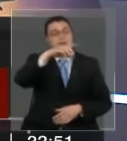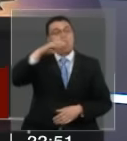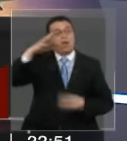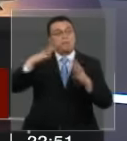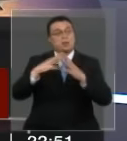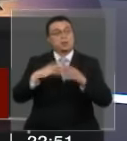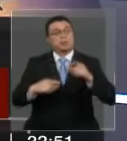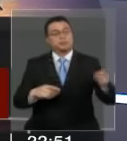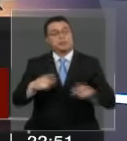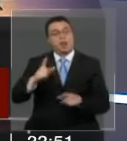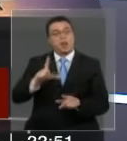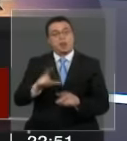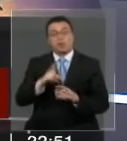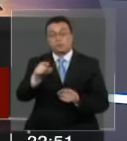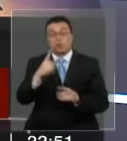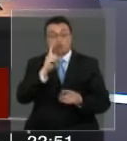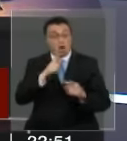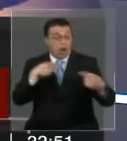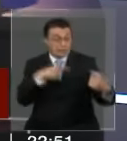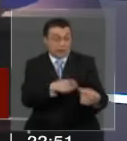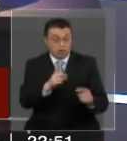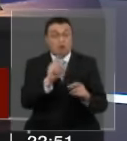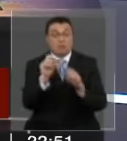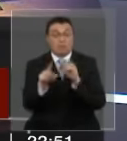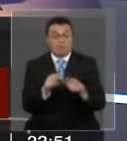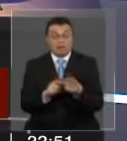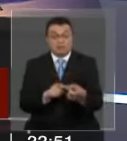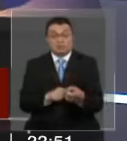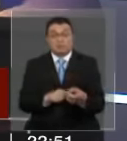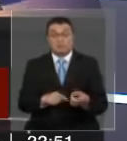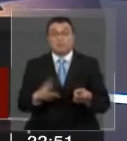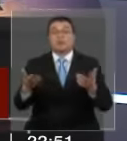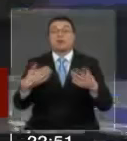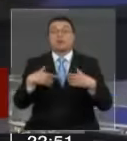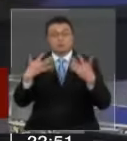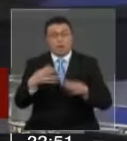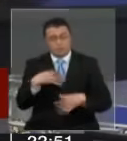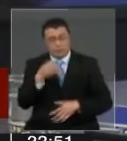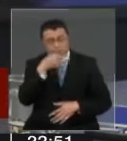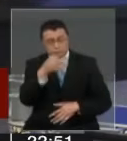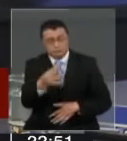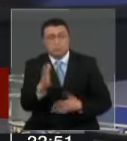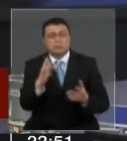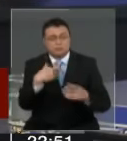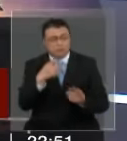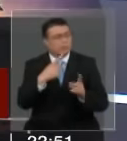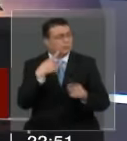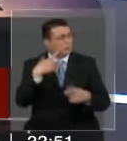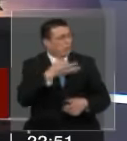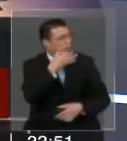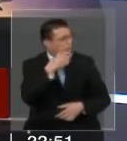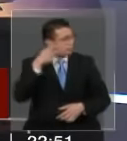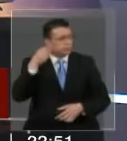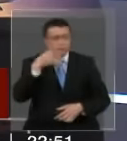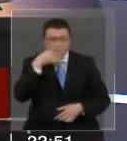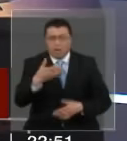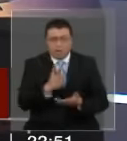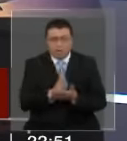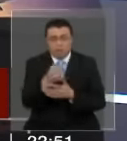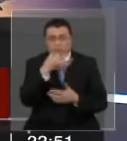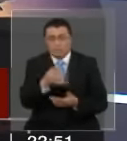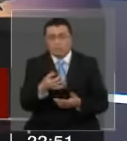sea, al no atacarla, lo estás defendiendo, lo estás diciendo, esto hay que cambiarlo radicalmente. Tú dices, prescindiendo del mecanismo, lo que hay que ver es la regulación.